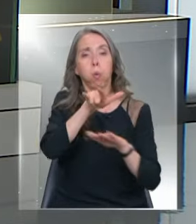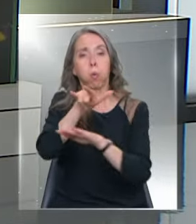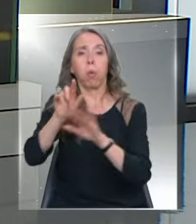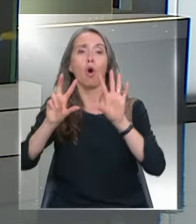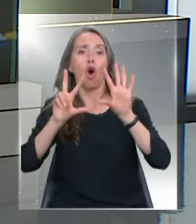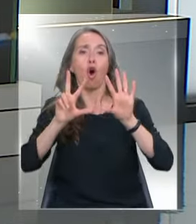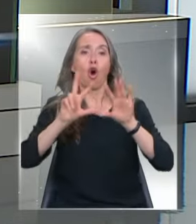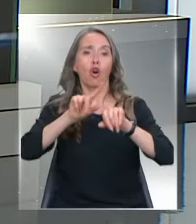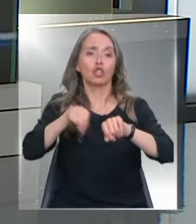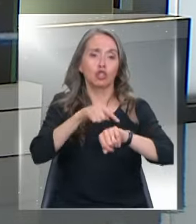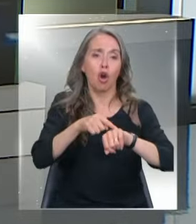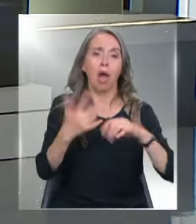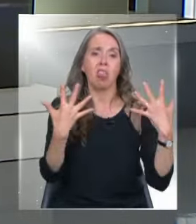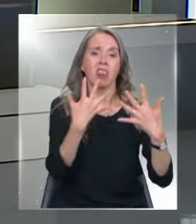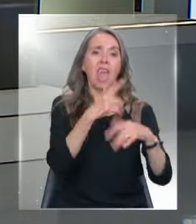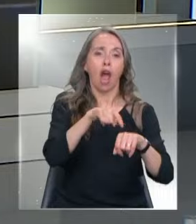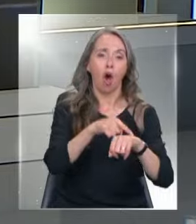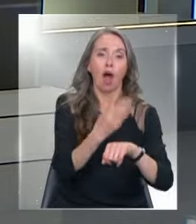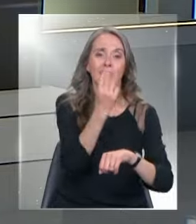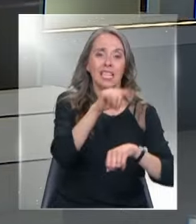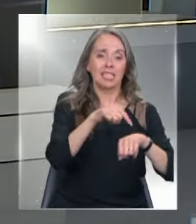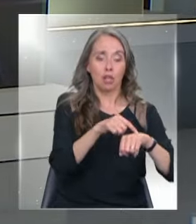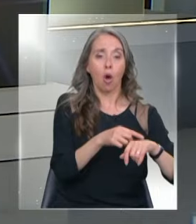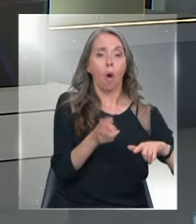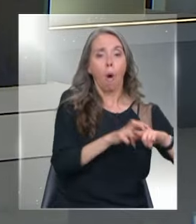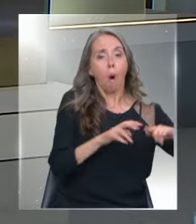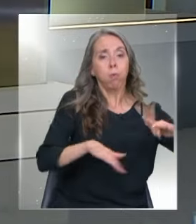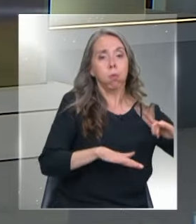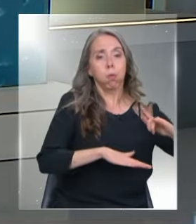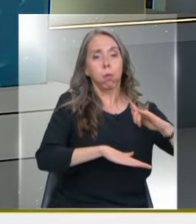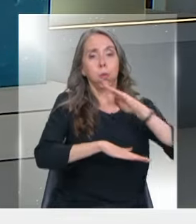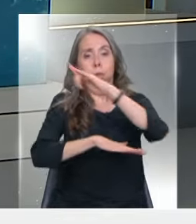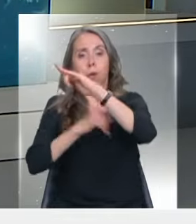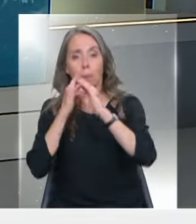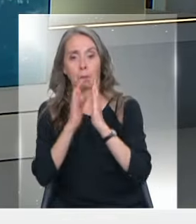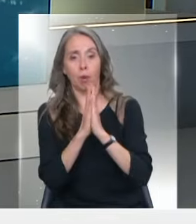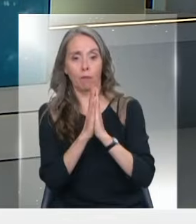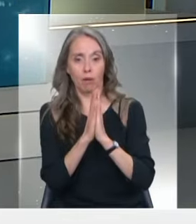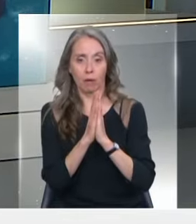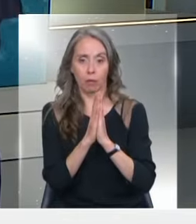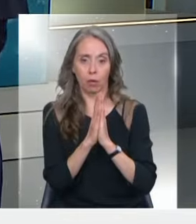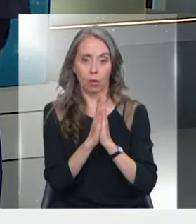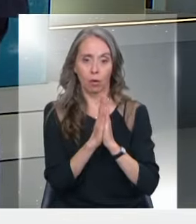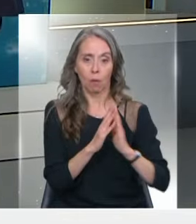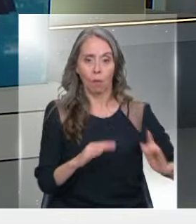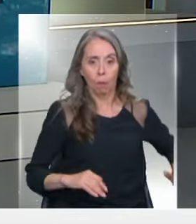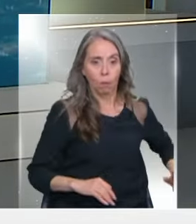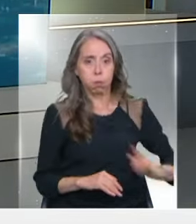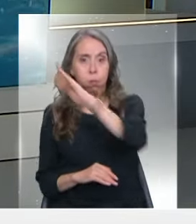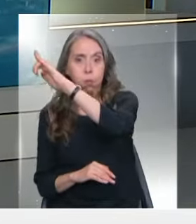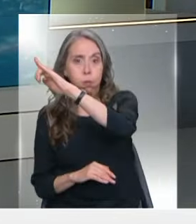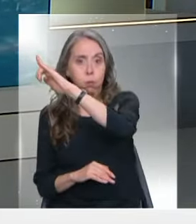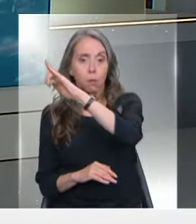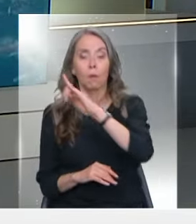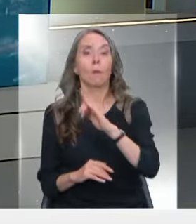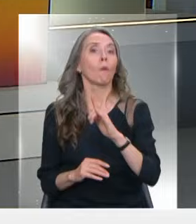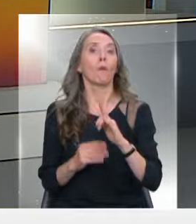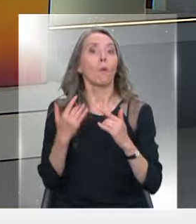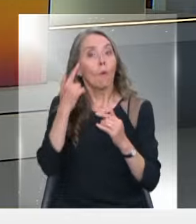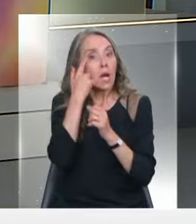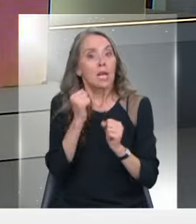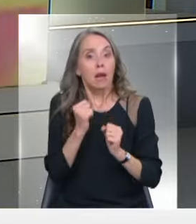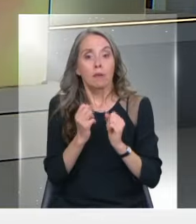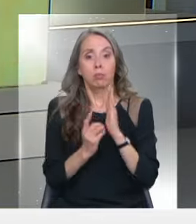10 horas, 12 horas, incluso 13 horas en avión. Mire por favor estas imágenes porque han habido avances